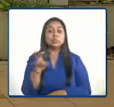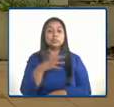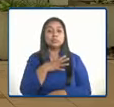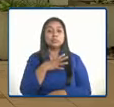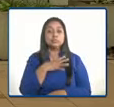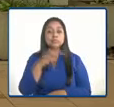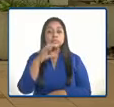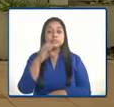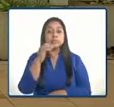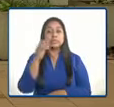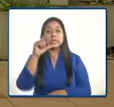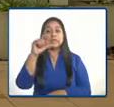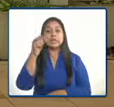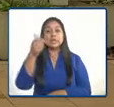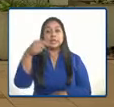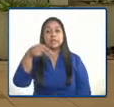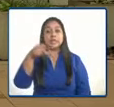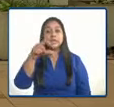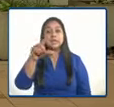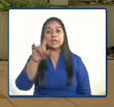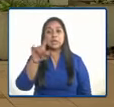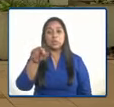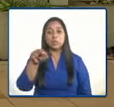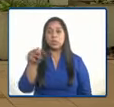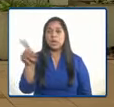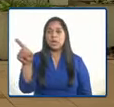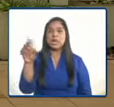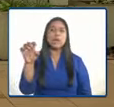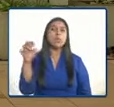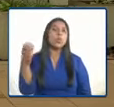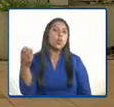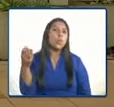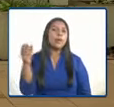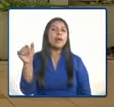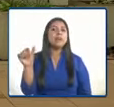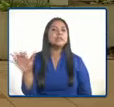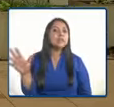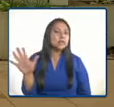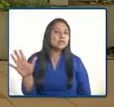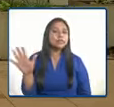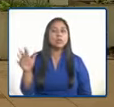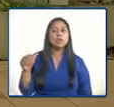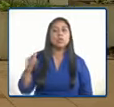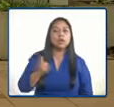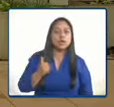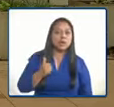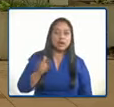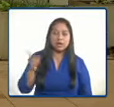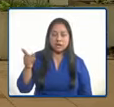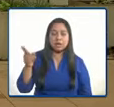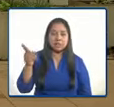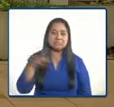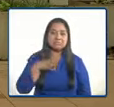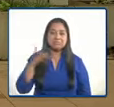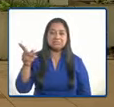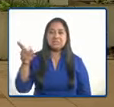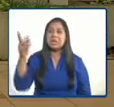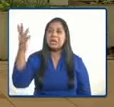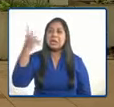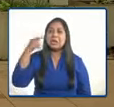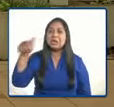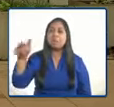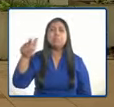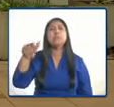Cancún, mucho europeo, asiático, el canadiense, que viaja a Cancún y después de estar varios días en la